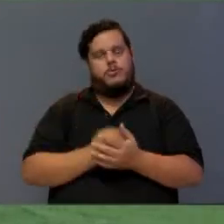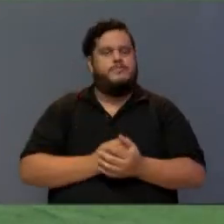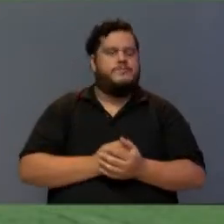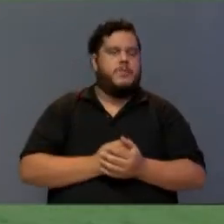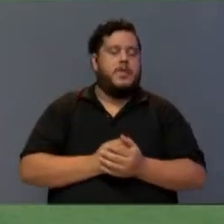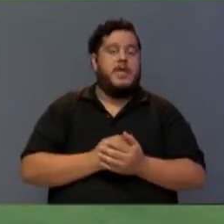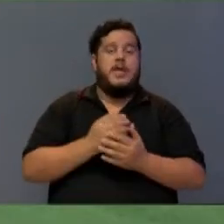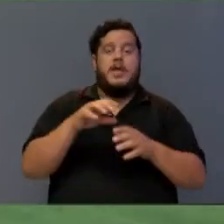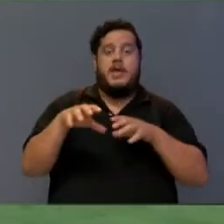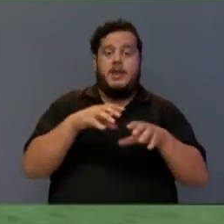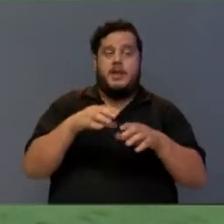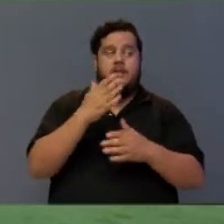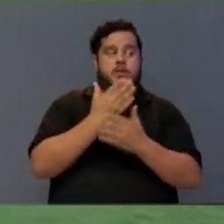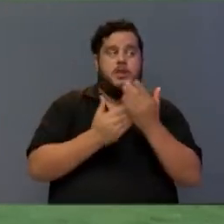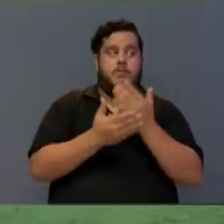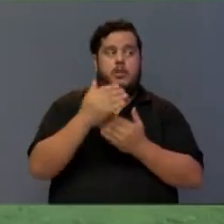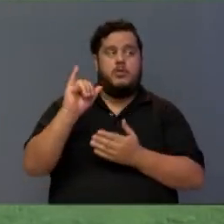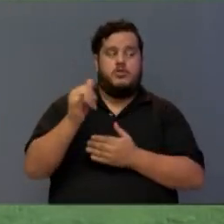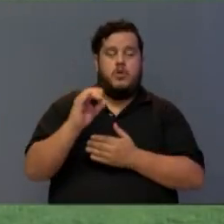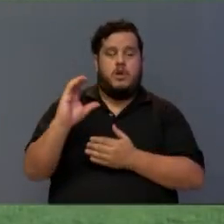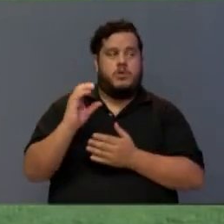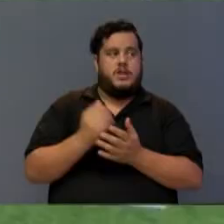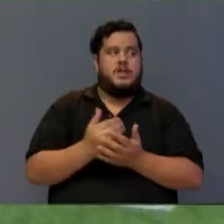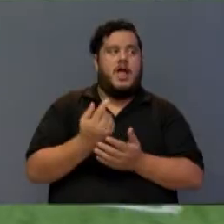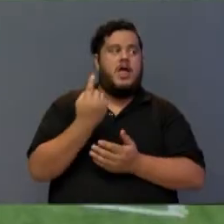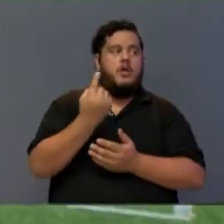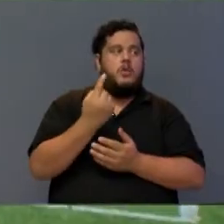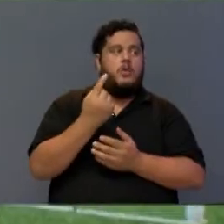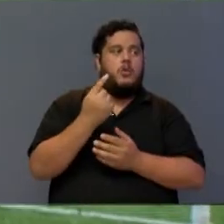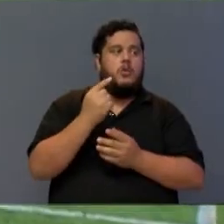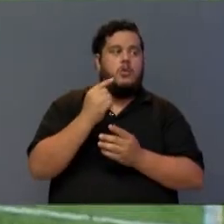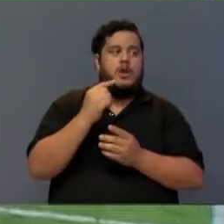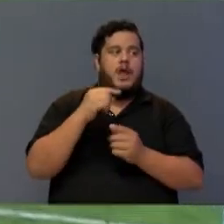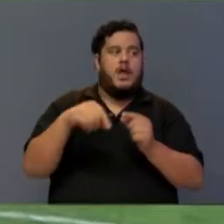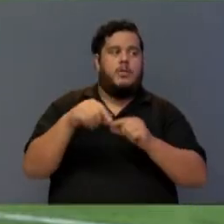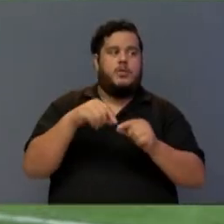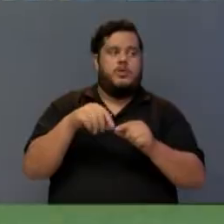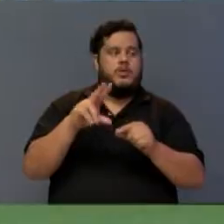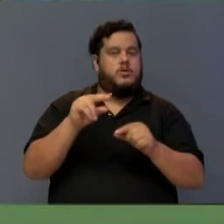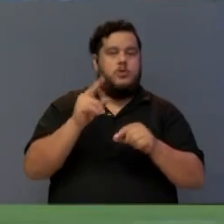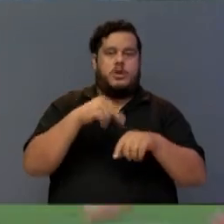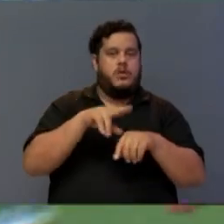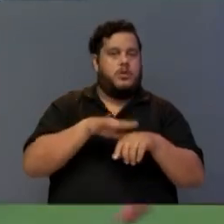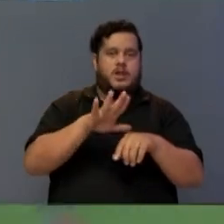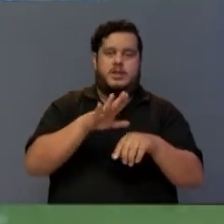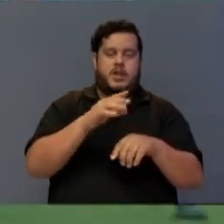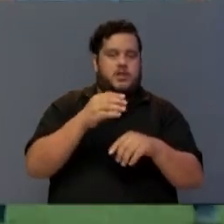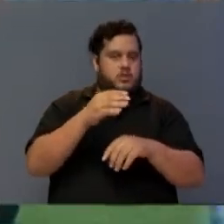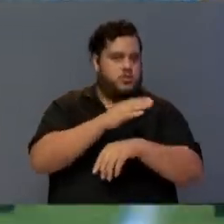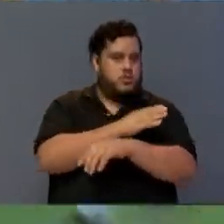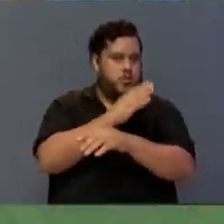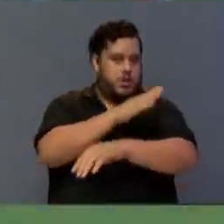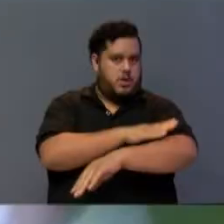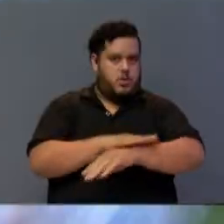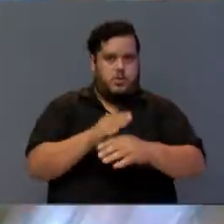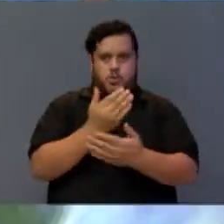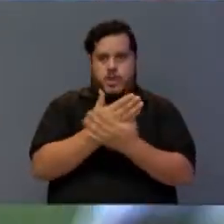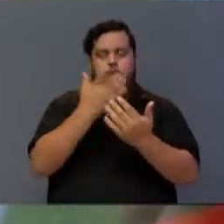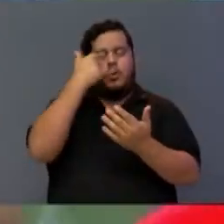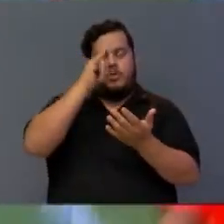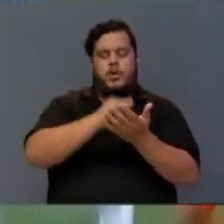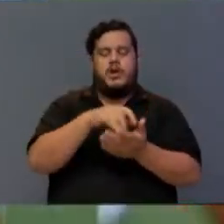de mano del jugador johan cortes hay una posición que es antinatural de su mano por eso es que el árbitro decide sancionar la falta como